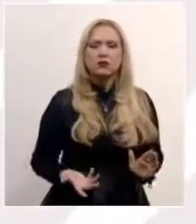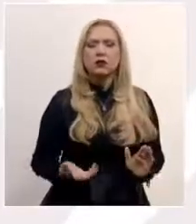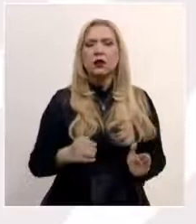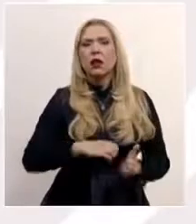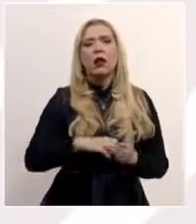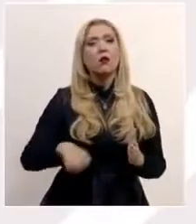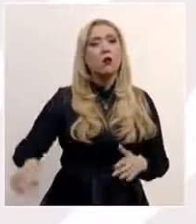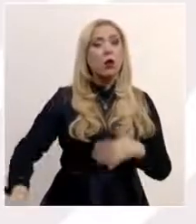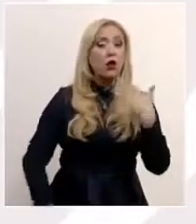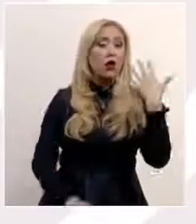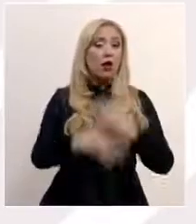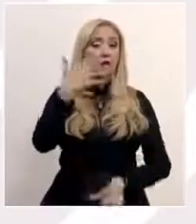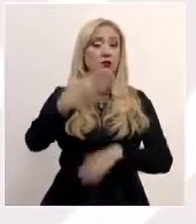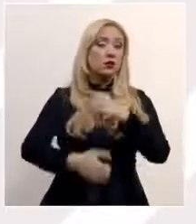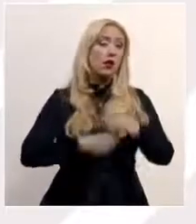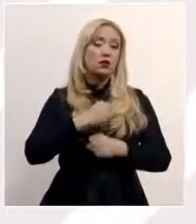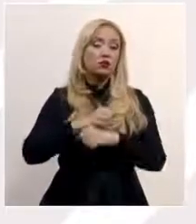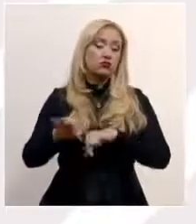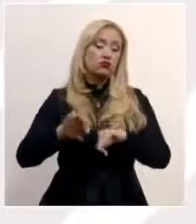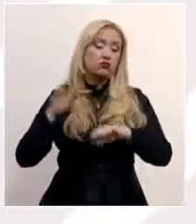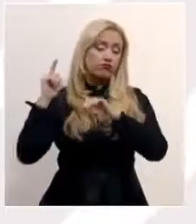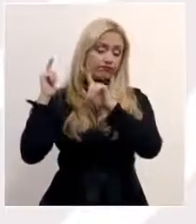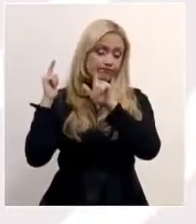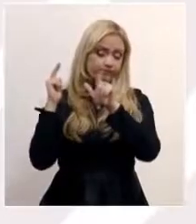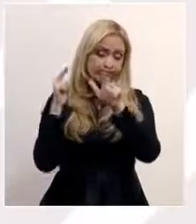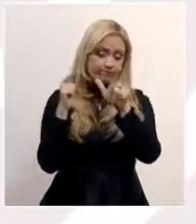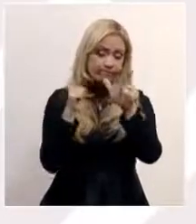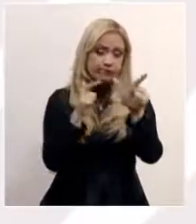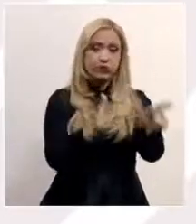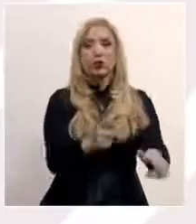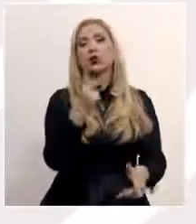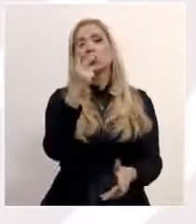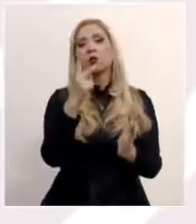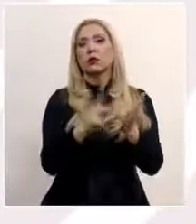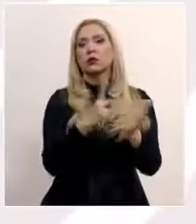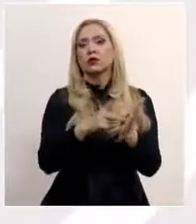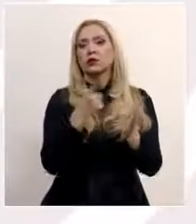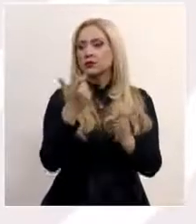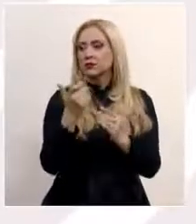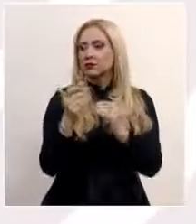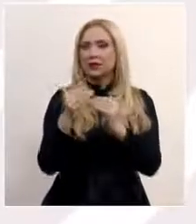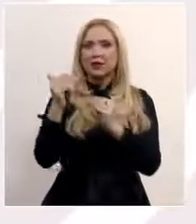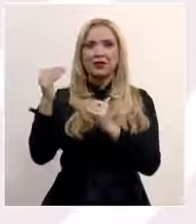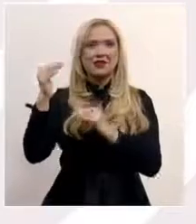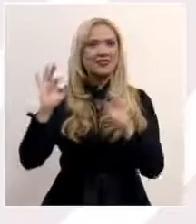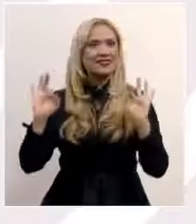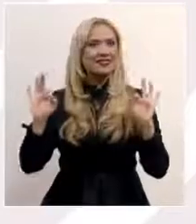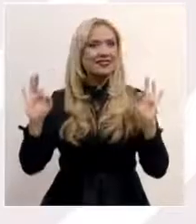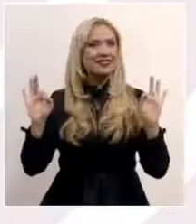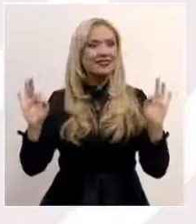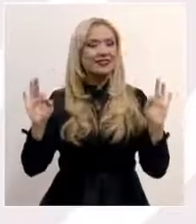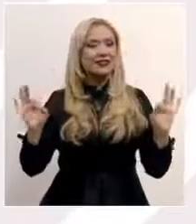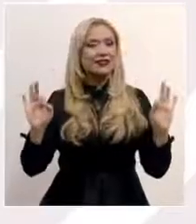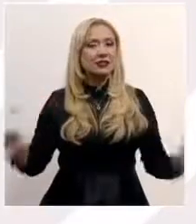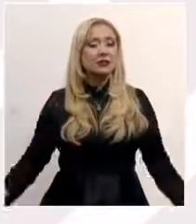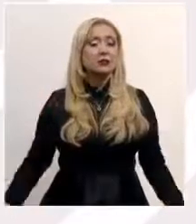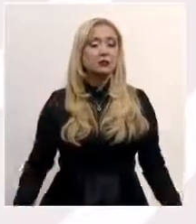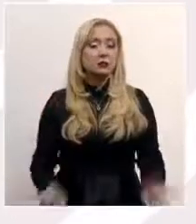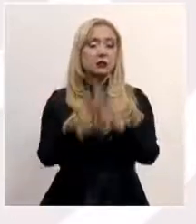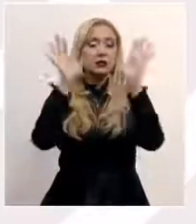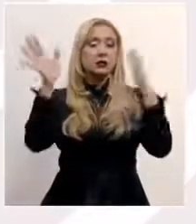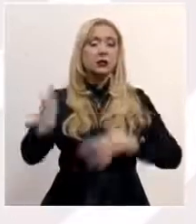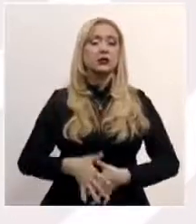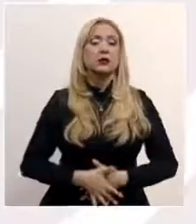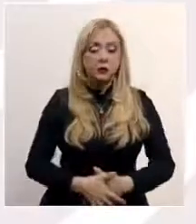que llevaba 15 años laborando en ese lugar, había ascendido 2 veces, no había habido ningún problema y casualmente cuando se embaraza